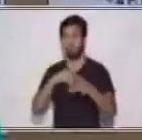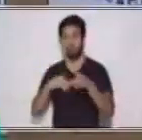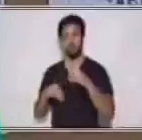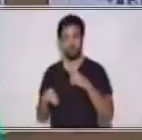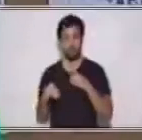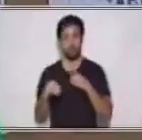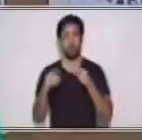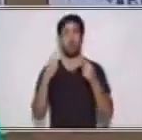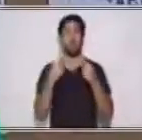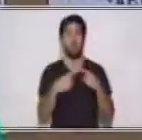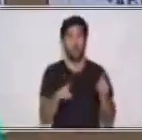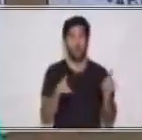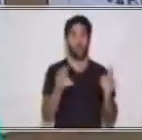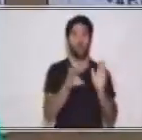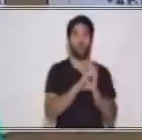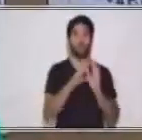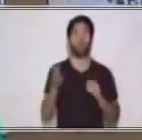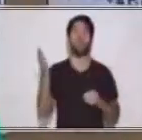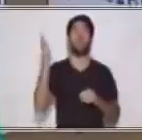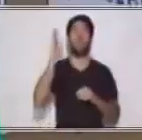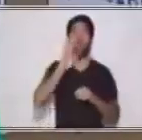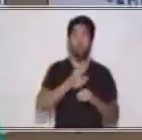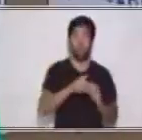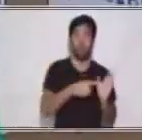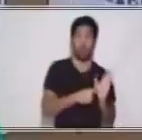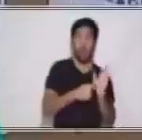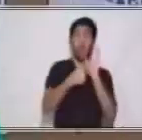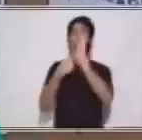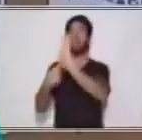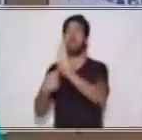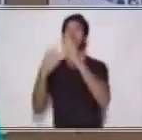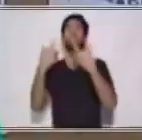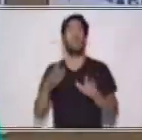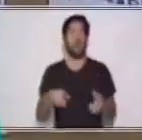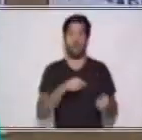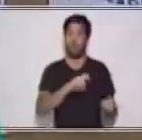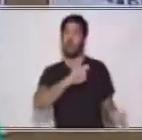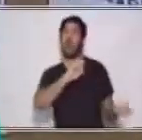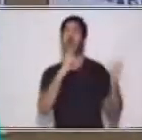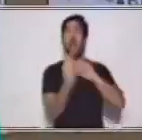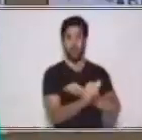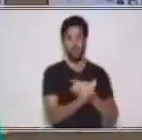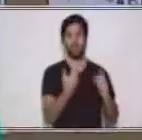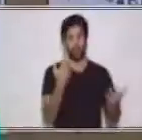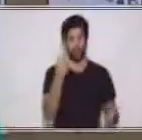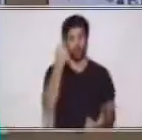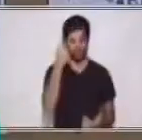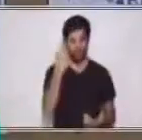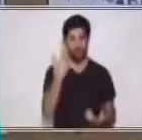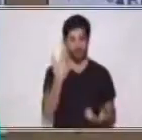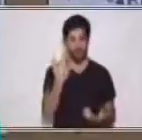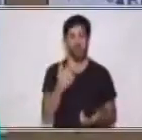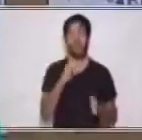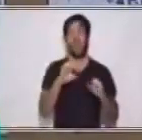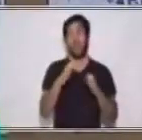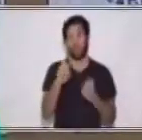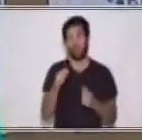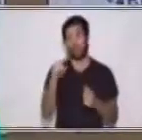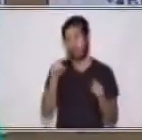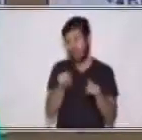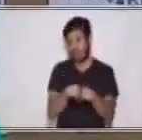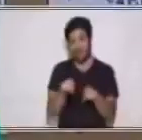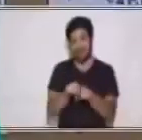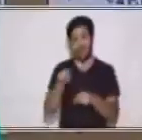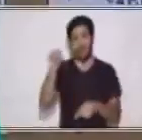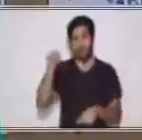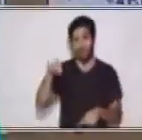sentido, si no podemos justificarlo con hechos, tampoco podemos decir si es verdadero o falso. Entonces, ¿para qué nos ayuda